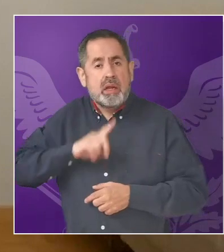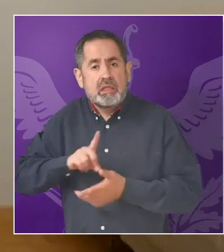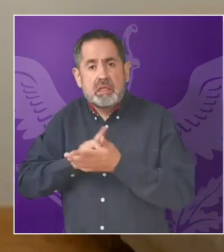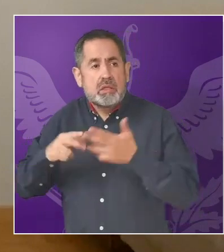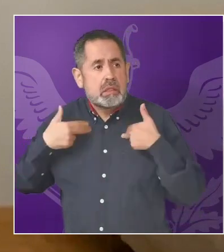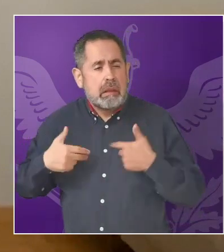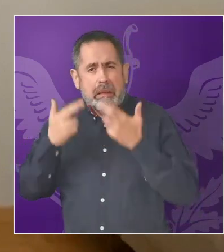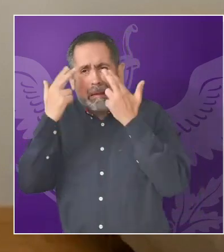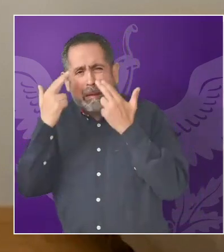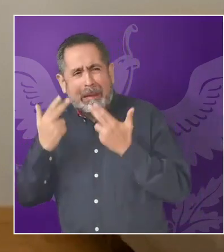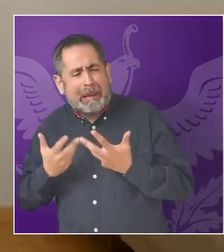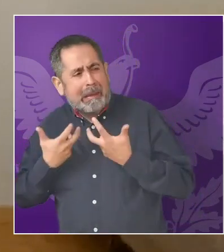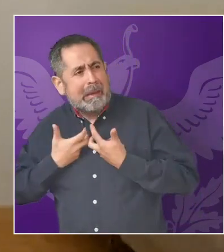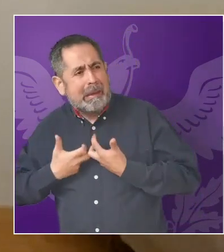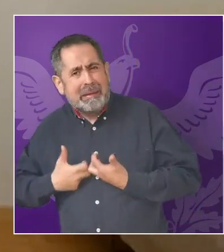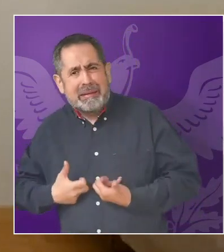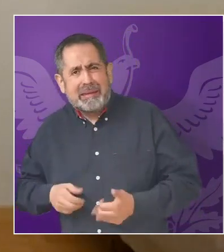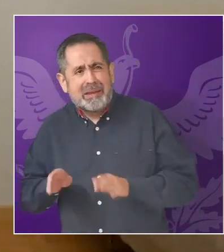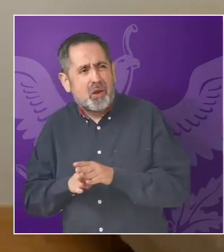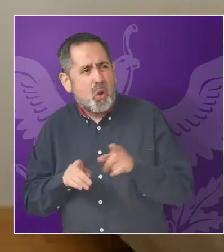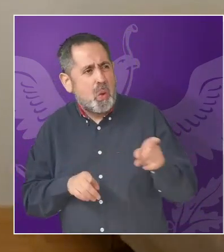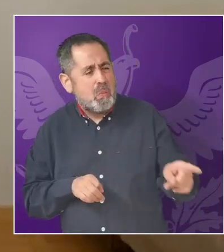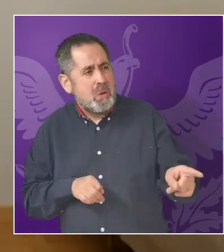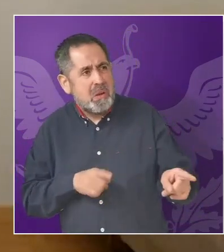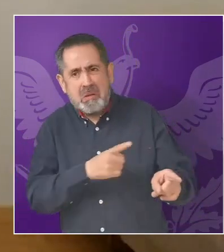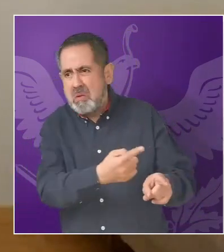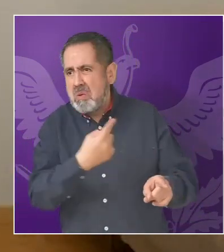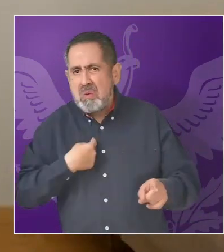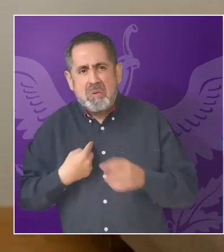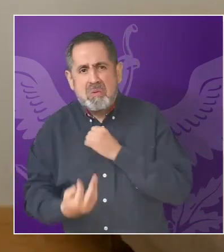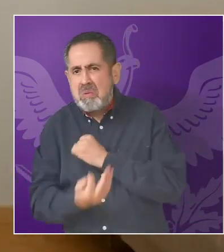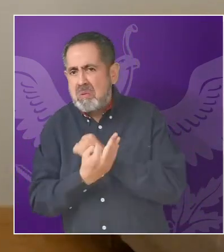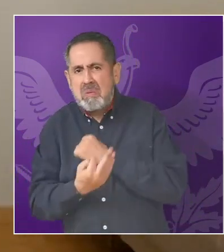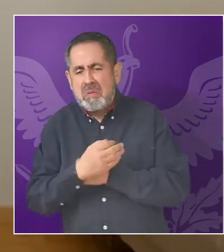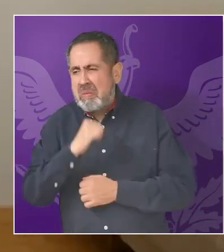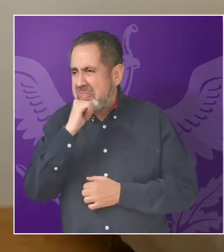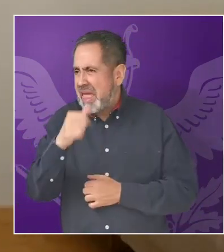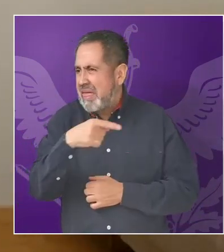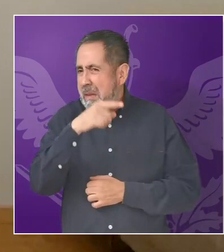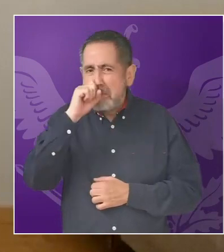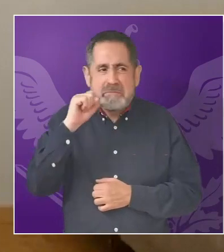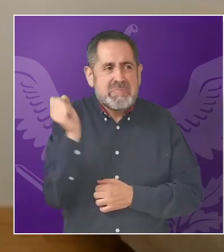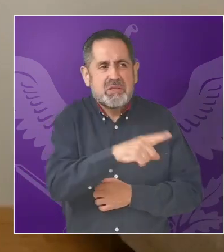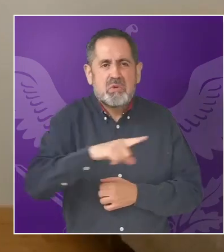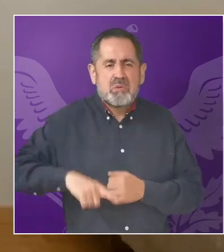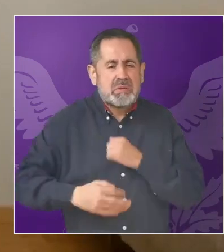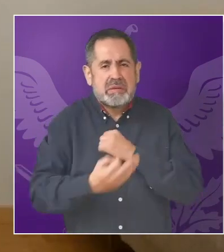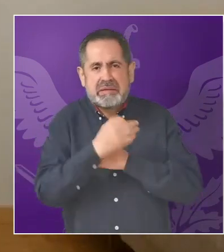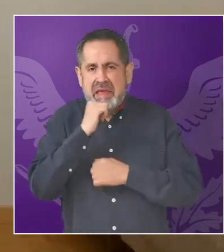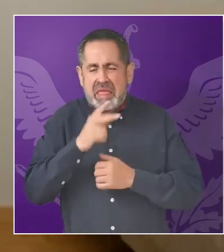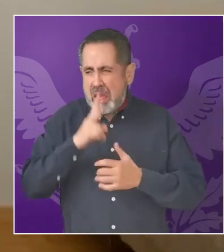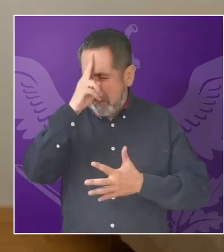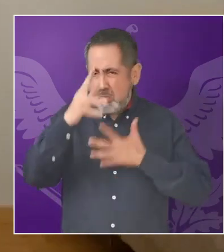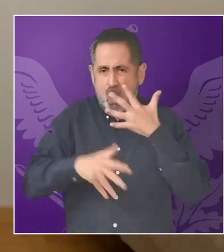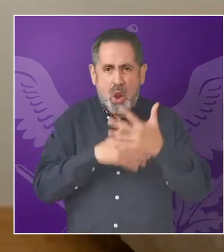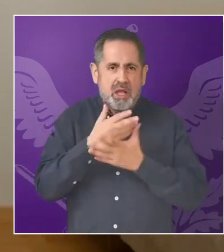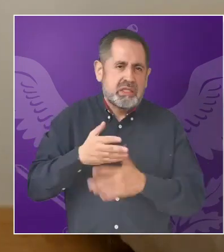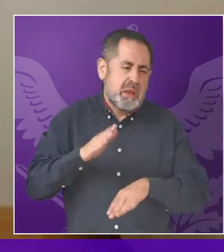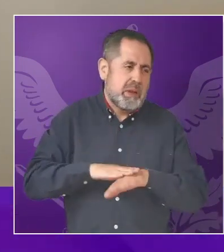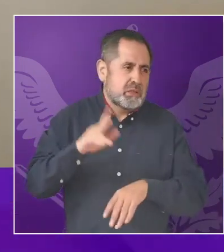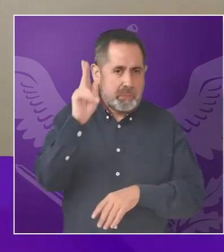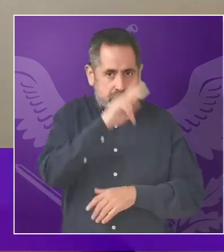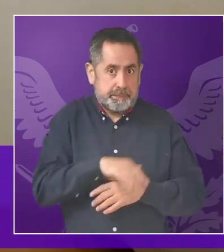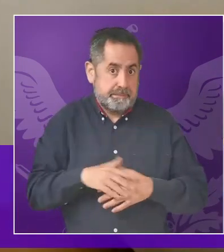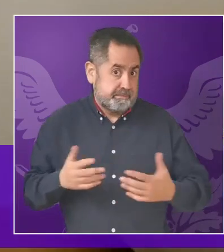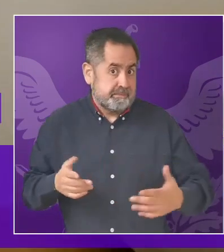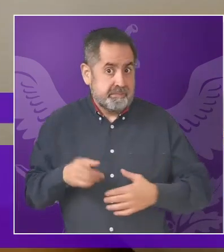derechos humanos que en la época en la que ocurrieron estos hechos ya enfrentaban altísimos niveles de violencia. Estas sentencias